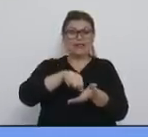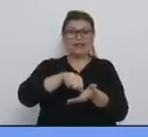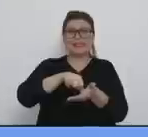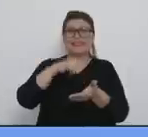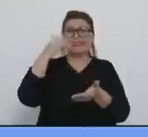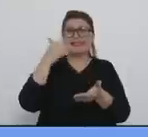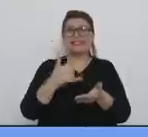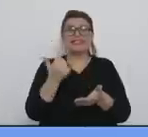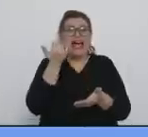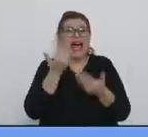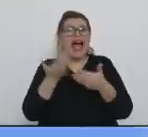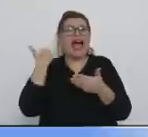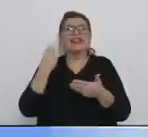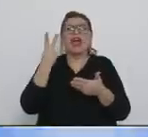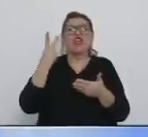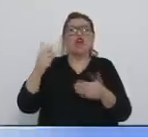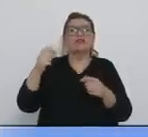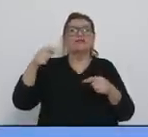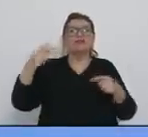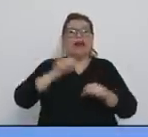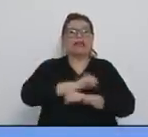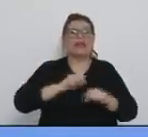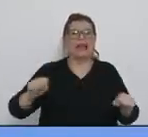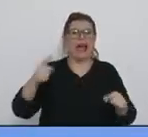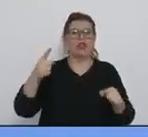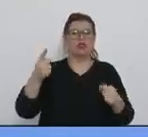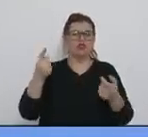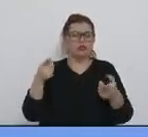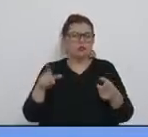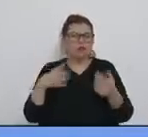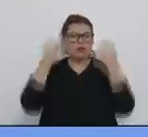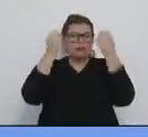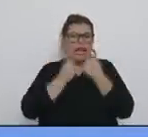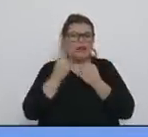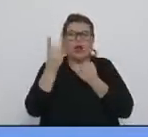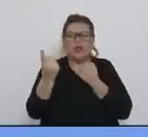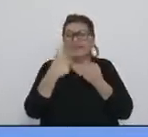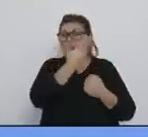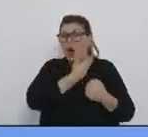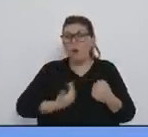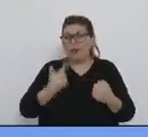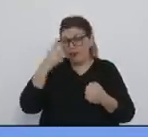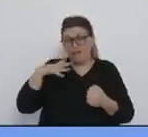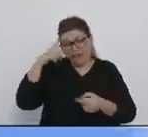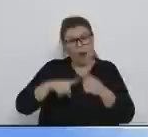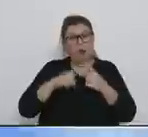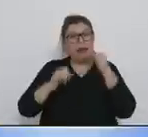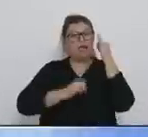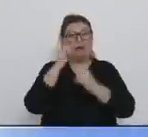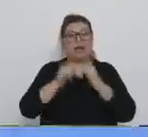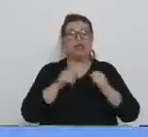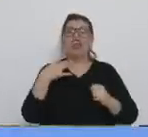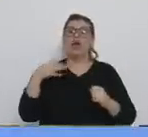atentados terroristas y que ni siquiera el gobierno se pone de acuerdo para saber evitar explicaciones por eso tiene que venir el jefe de gabinete